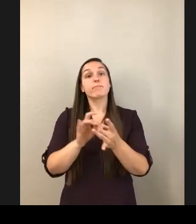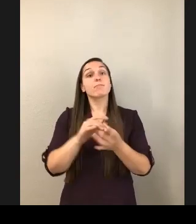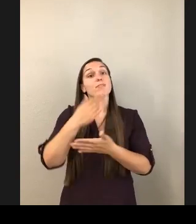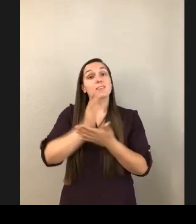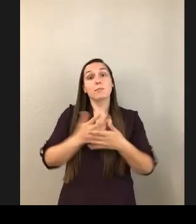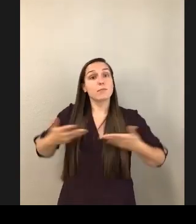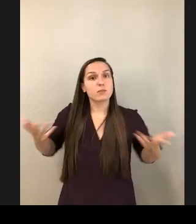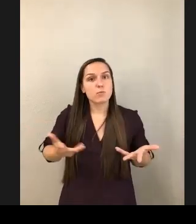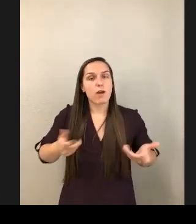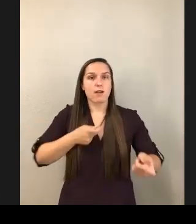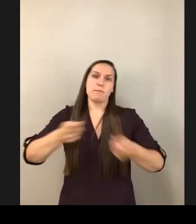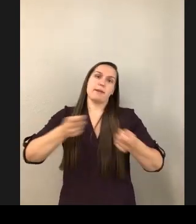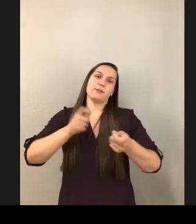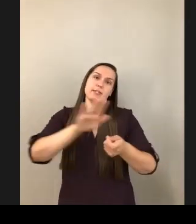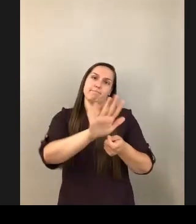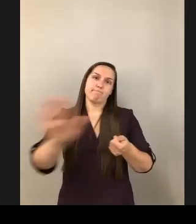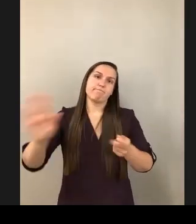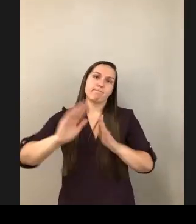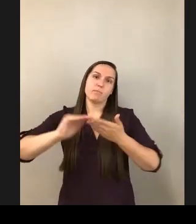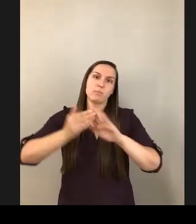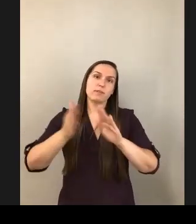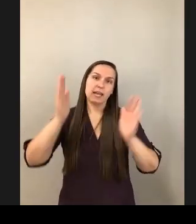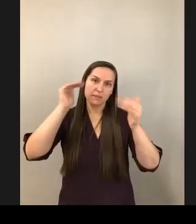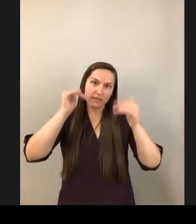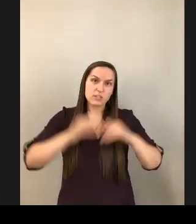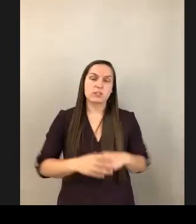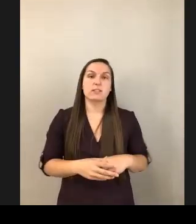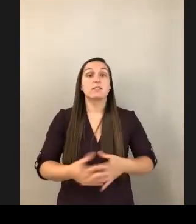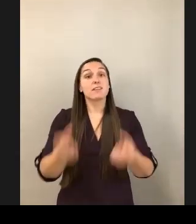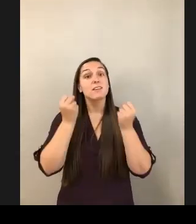junto y también